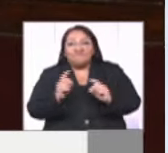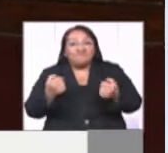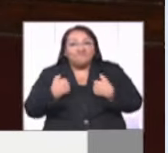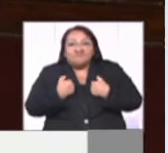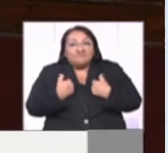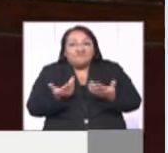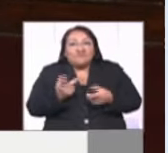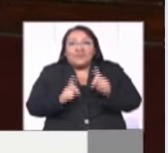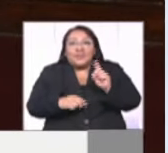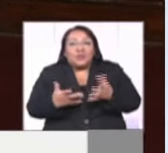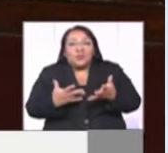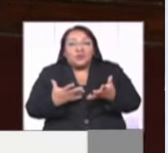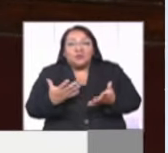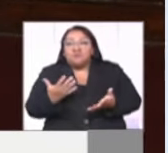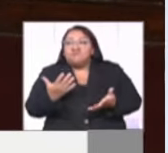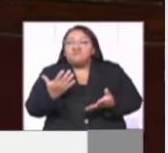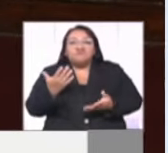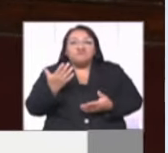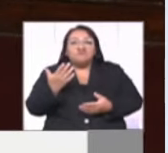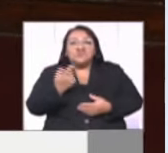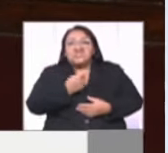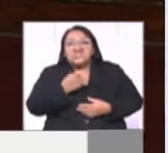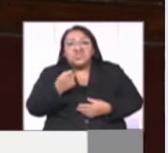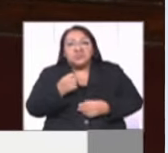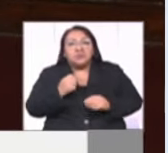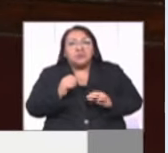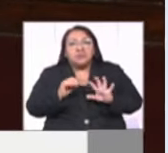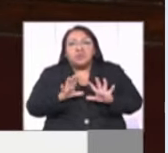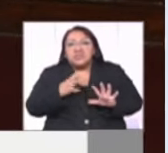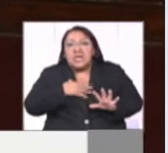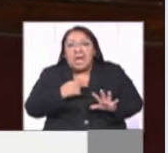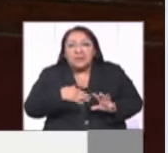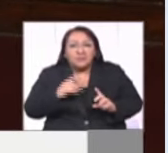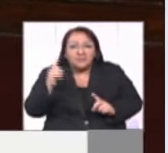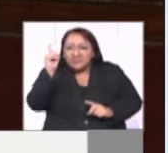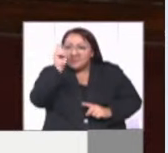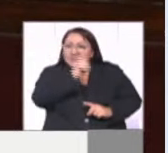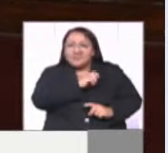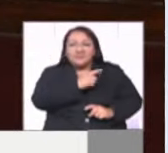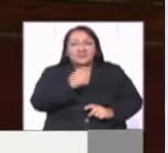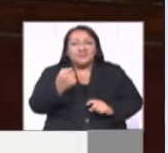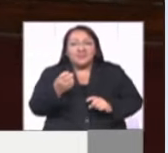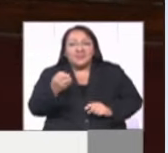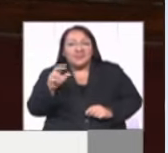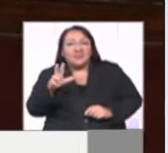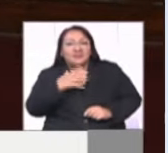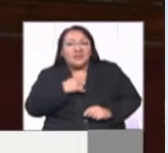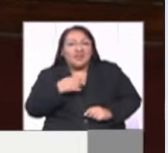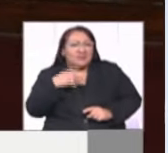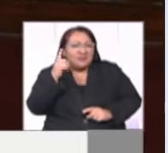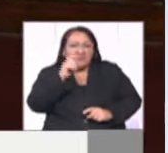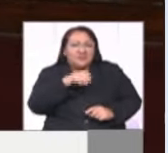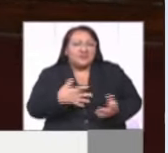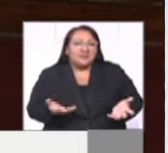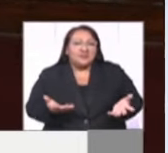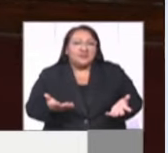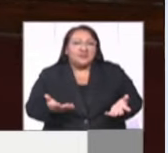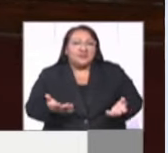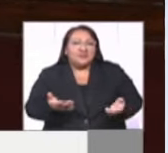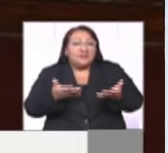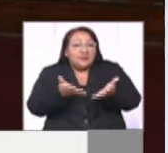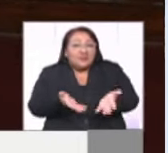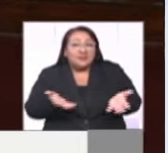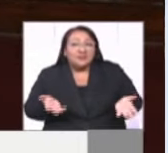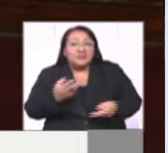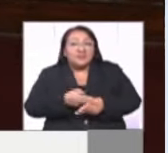llegarán a los 110 años, 103 años. Eso